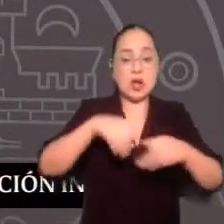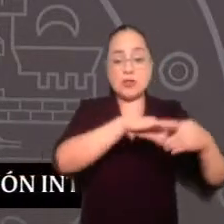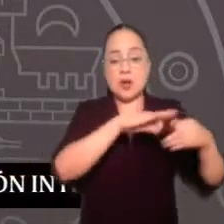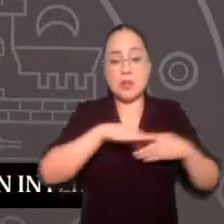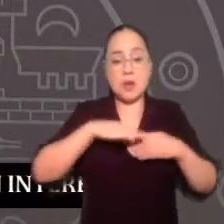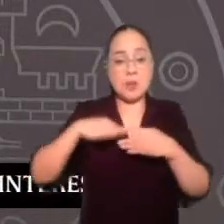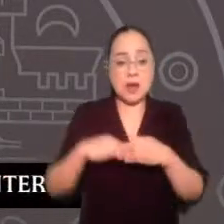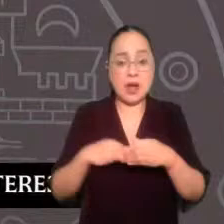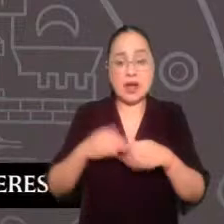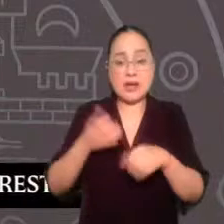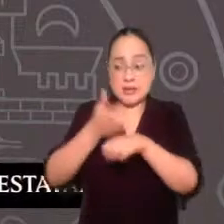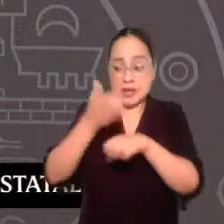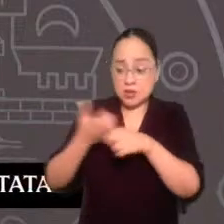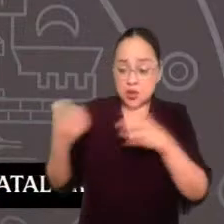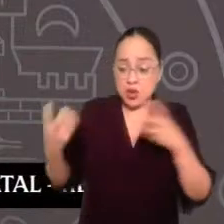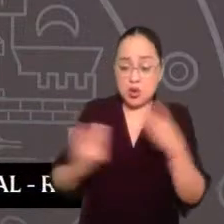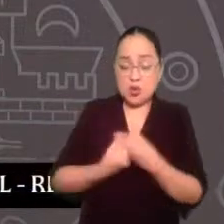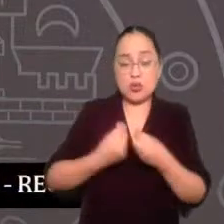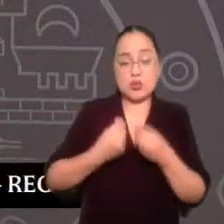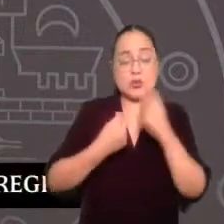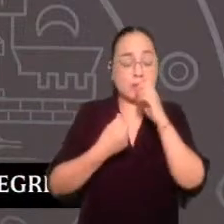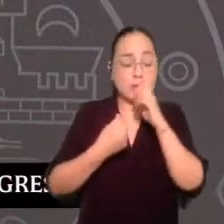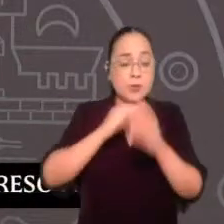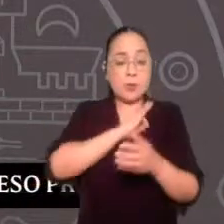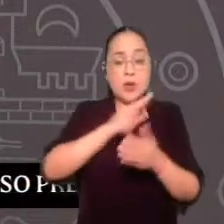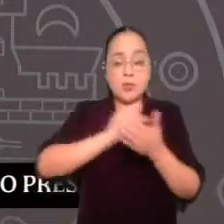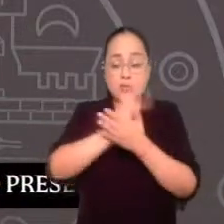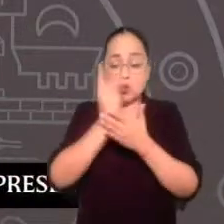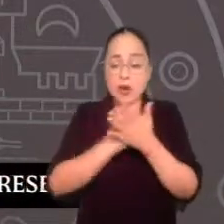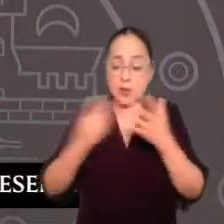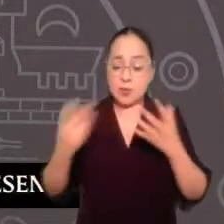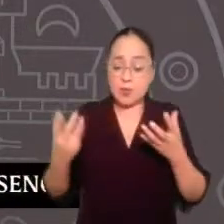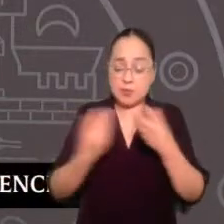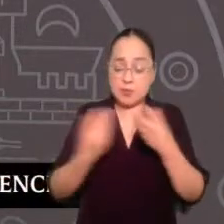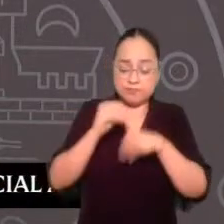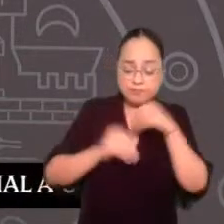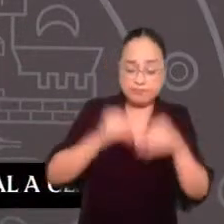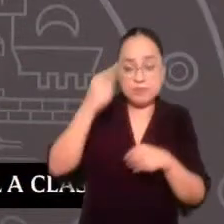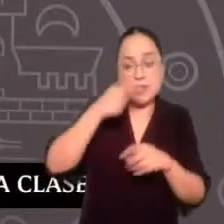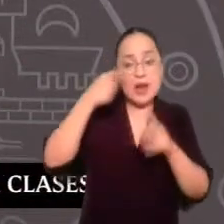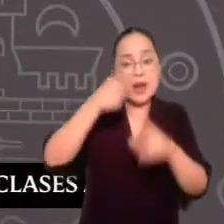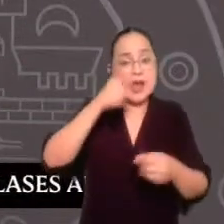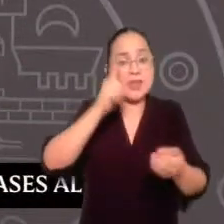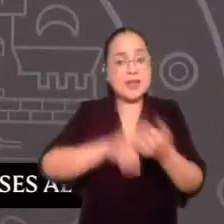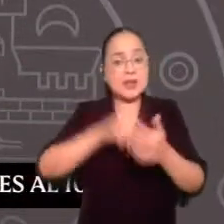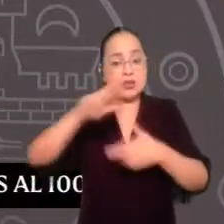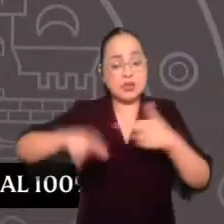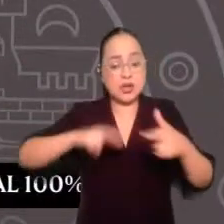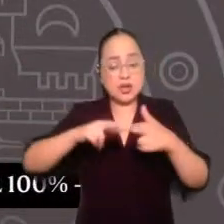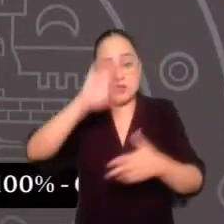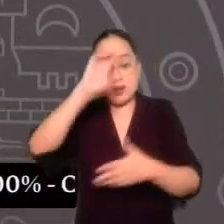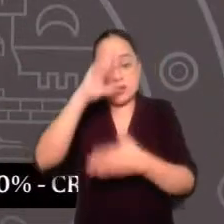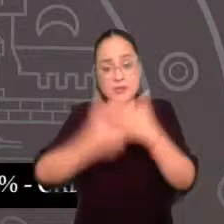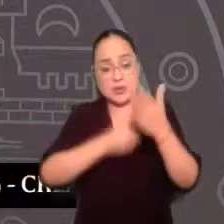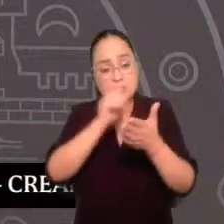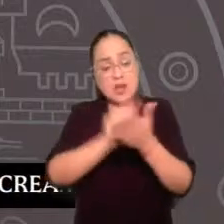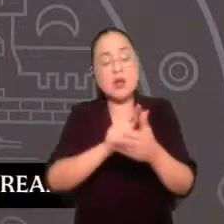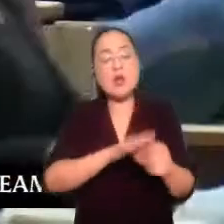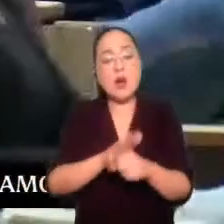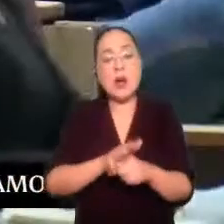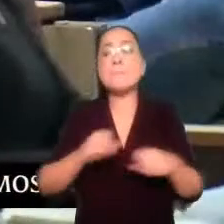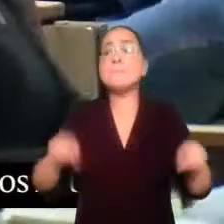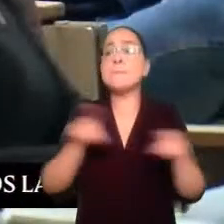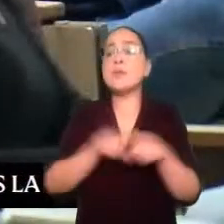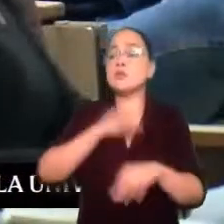una estrategia que nos permita atacar los delitos que se dan en la región. Y como le comentaba Rafael, esos tienen